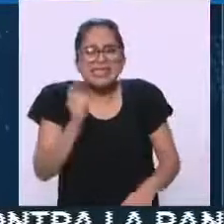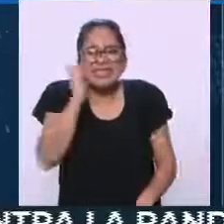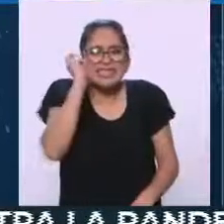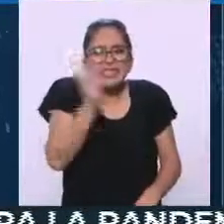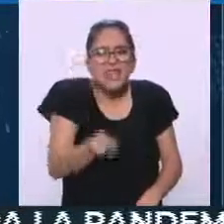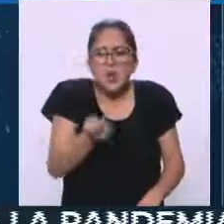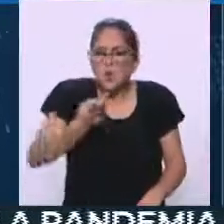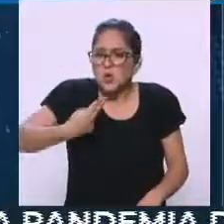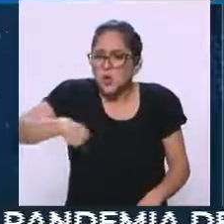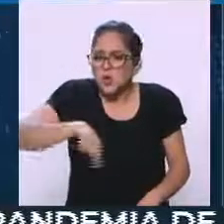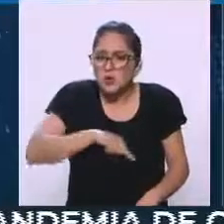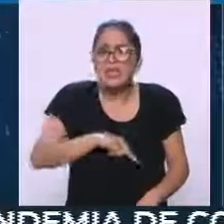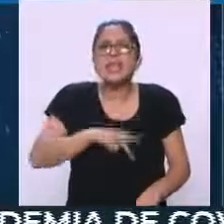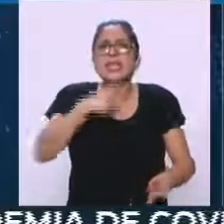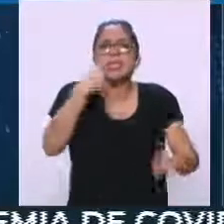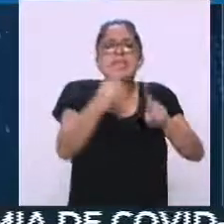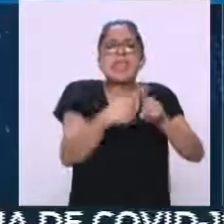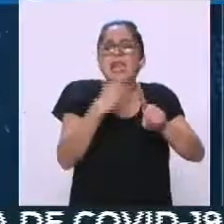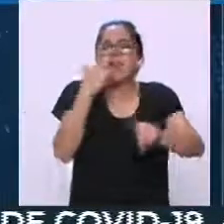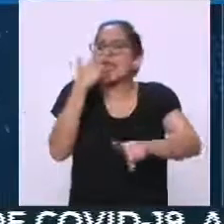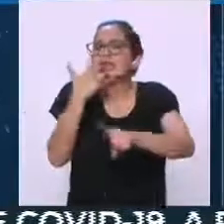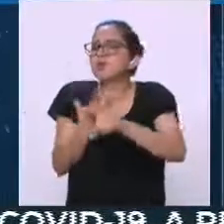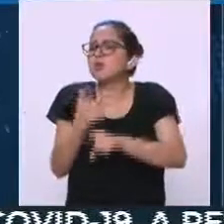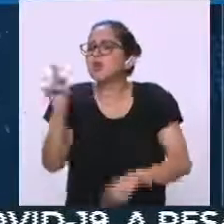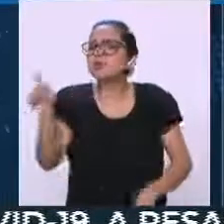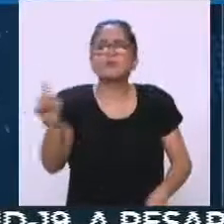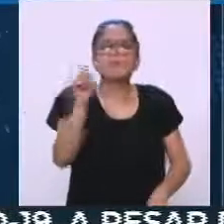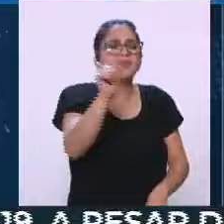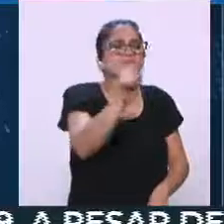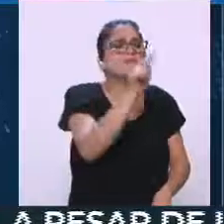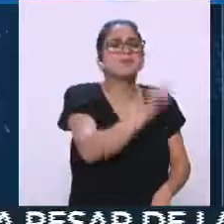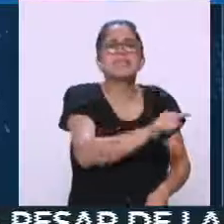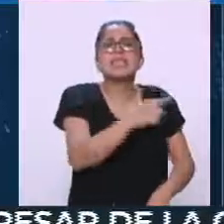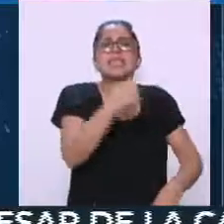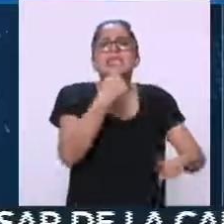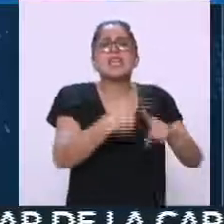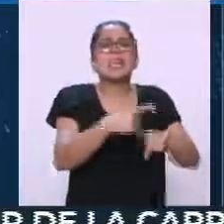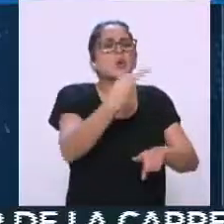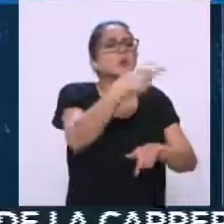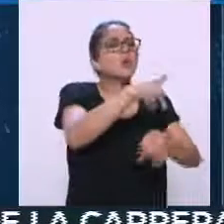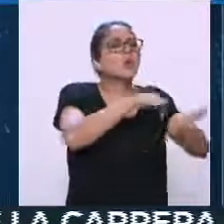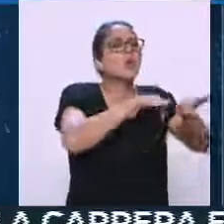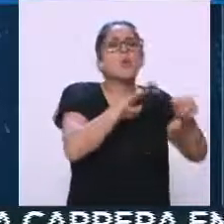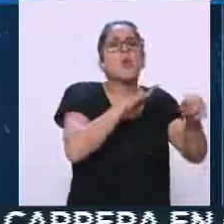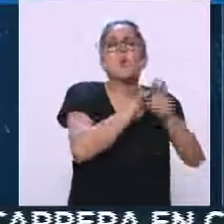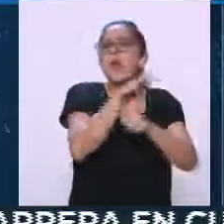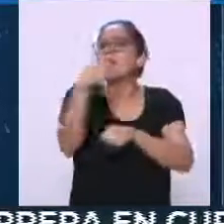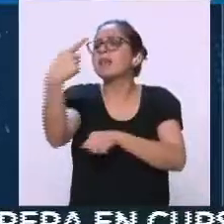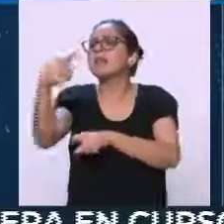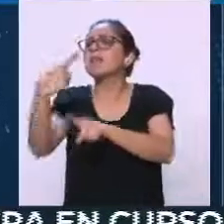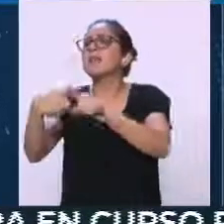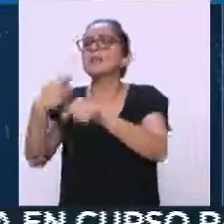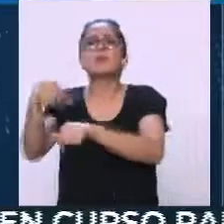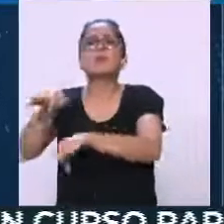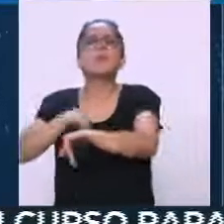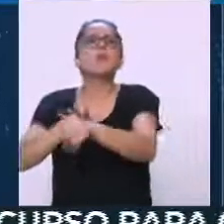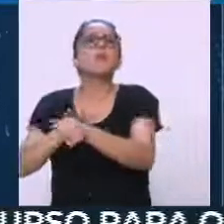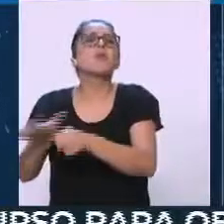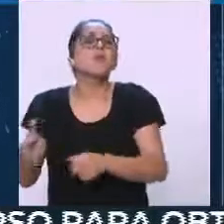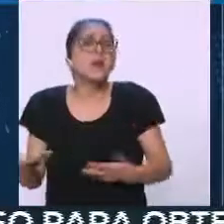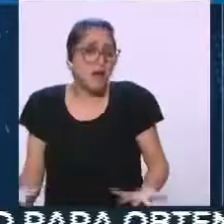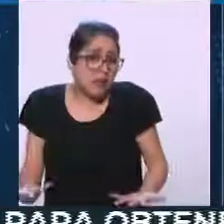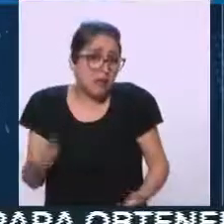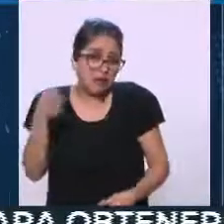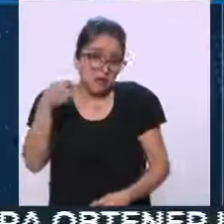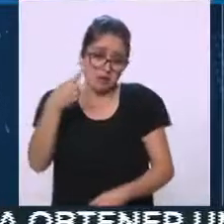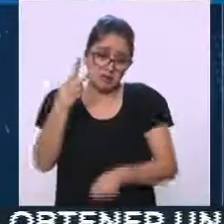cuando hablamos de corresponsabilidad, como que qué le toca a cada quien. Y porque sigue habiendo el señalamiento, a pesar de lo que